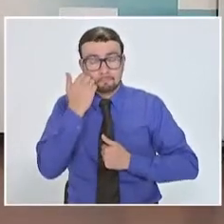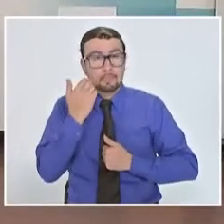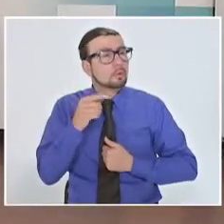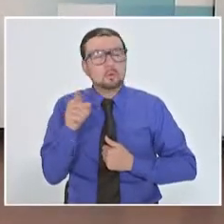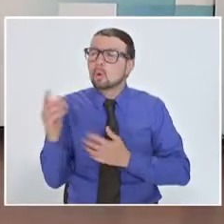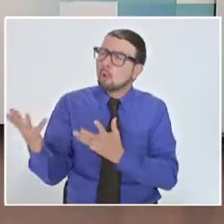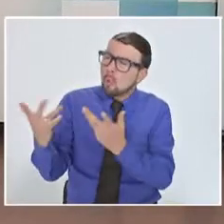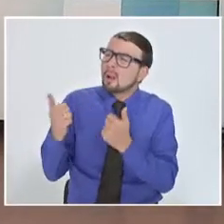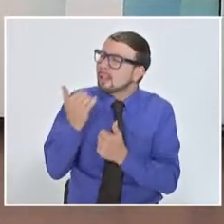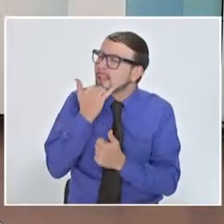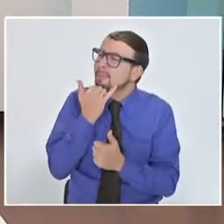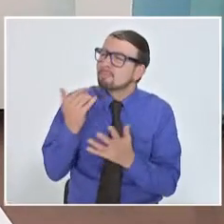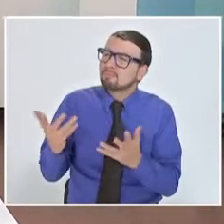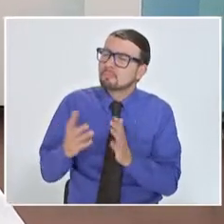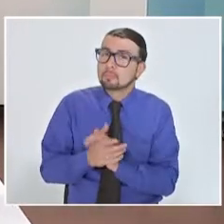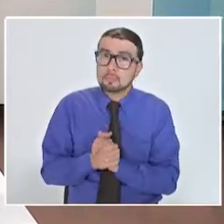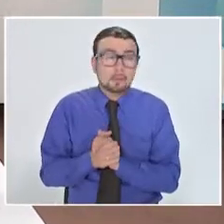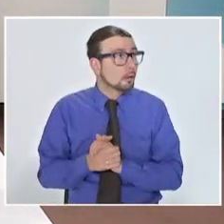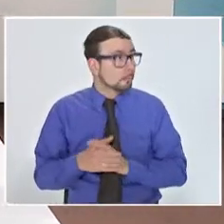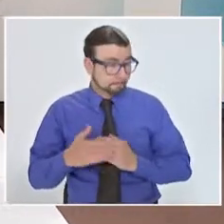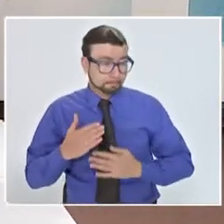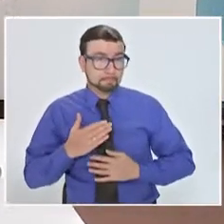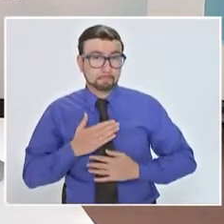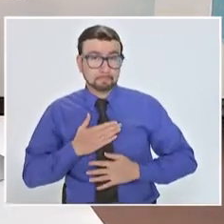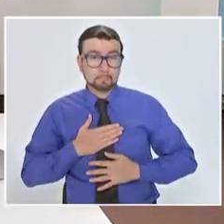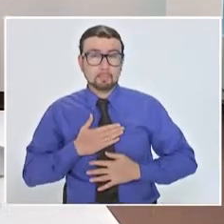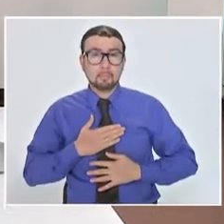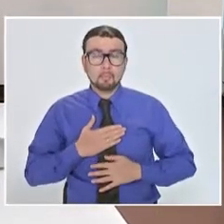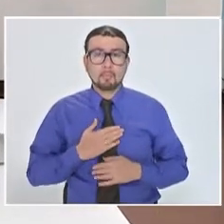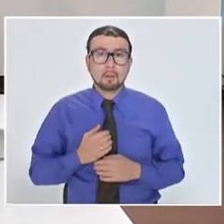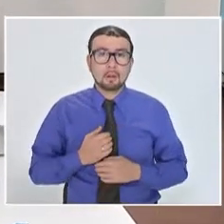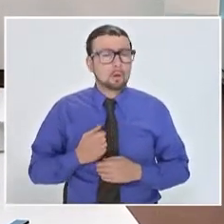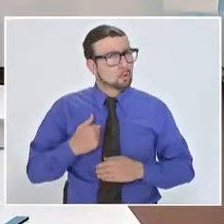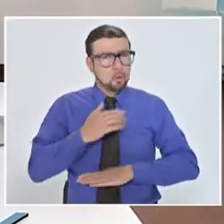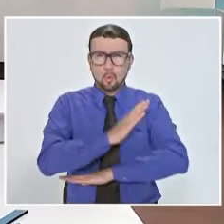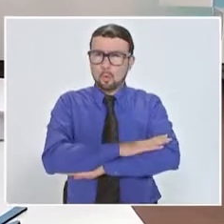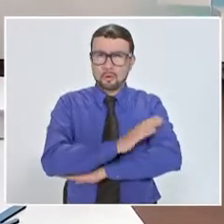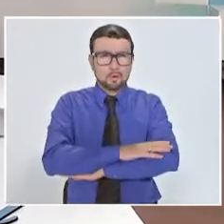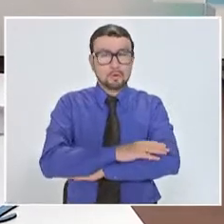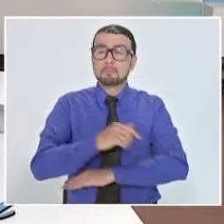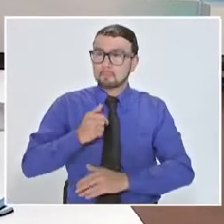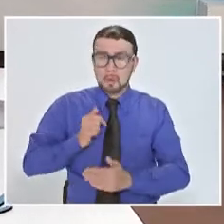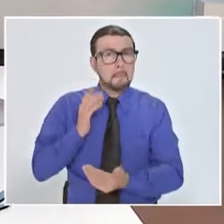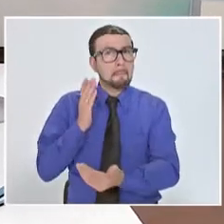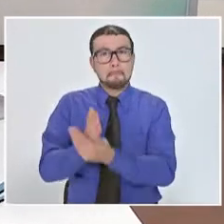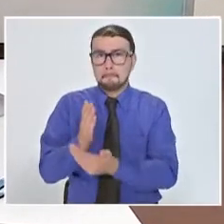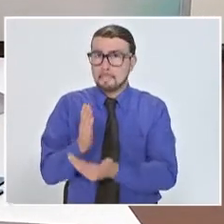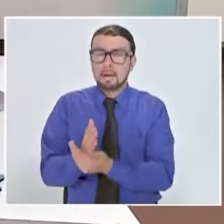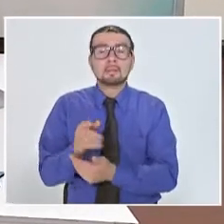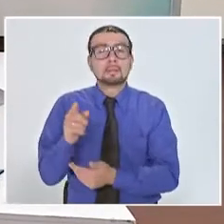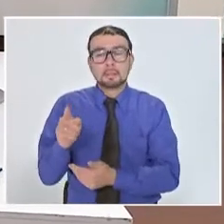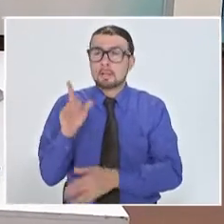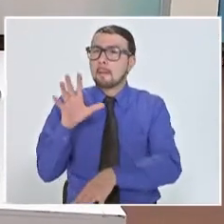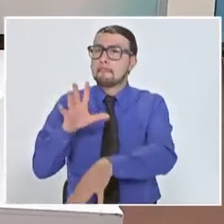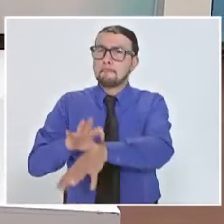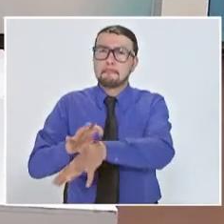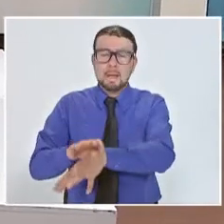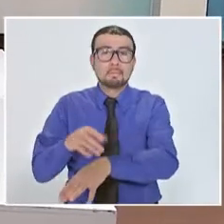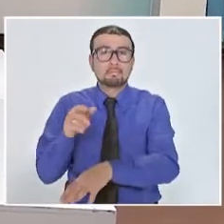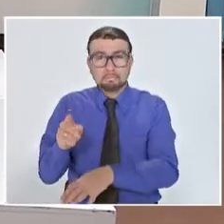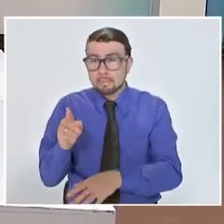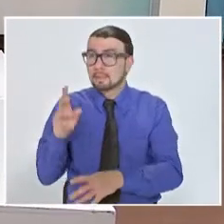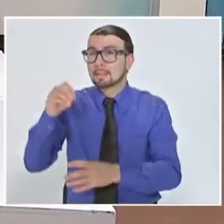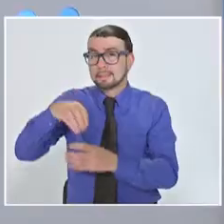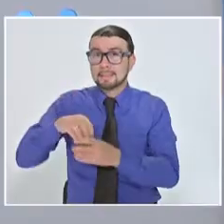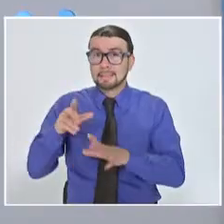cuéntanos. Yo soy una paciente que me considero juiciosa en el paquete ginecológico. Consulto siempre donde una ginecóloga y